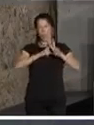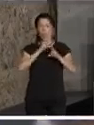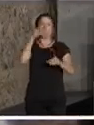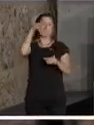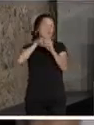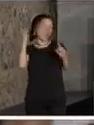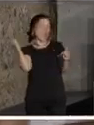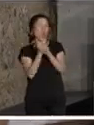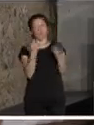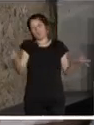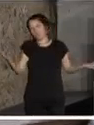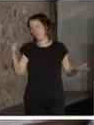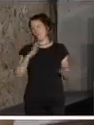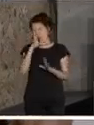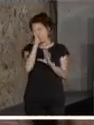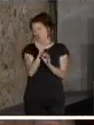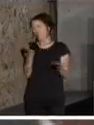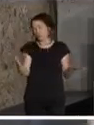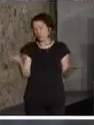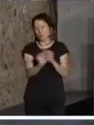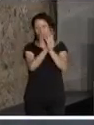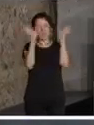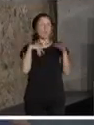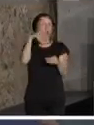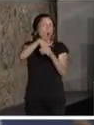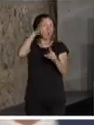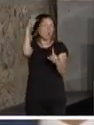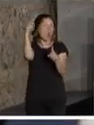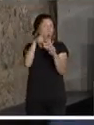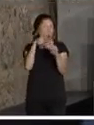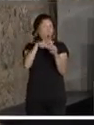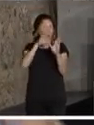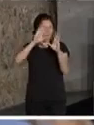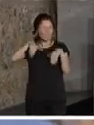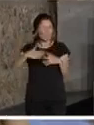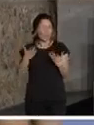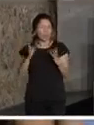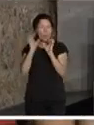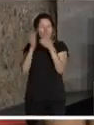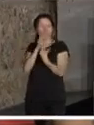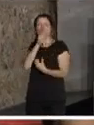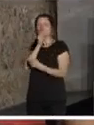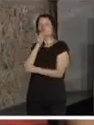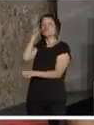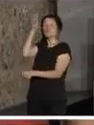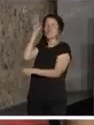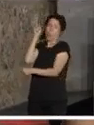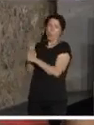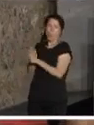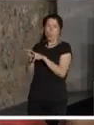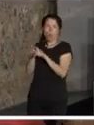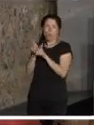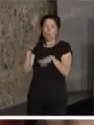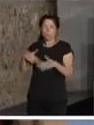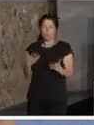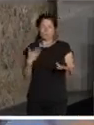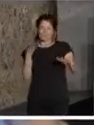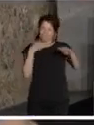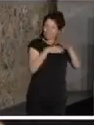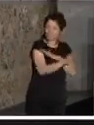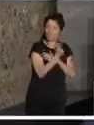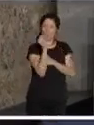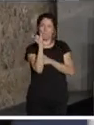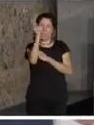en contra faltaba más pero el voto Útil es el que obligó al partido socialista a que finalmente se interviniera